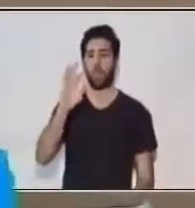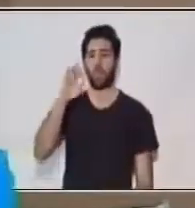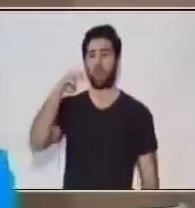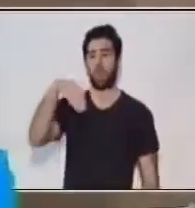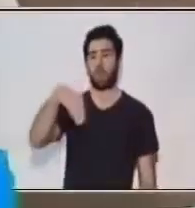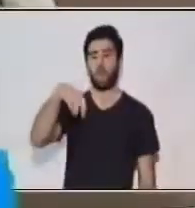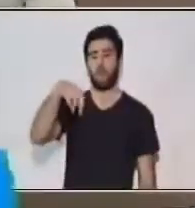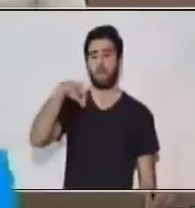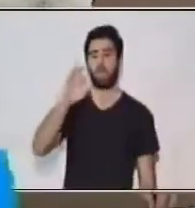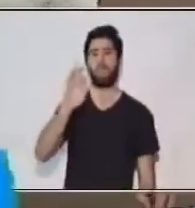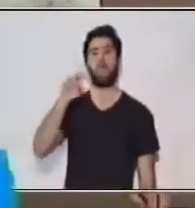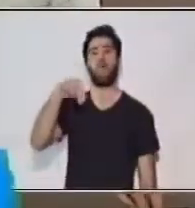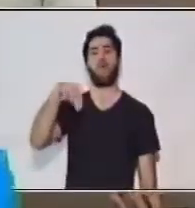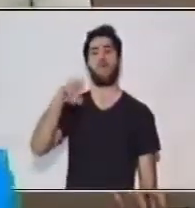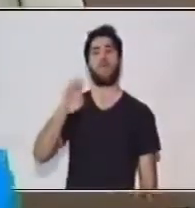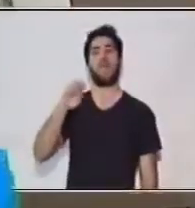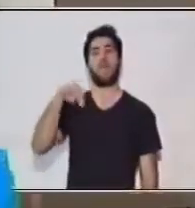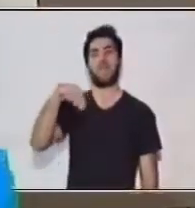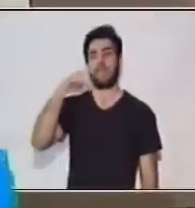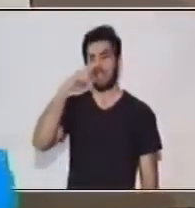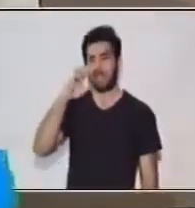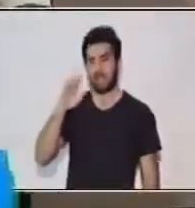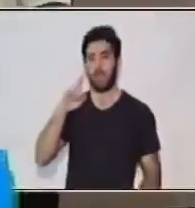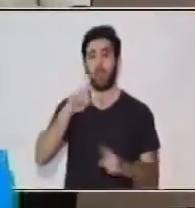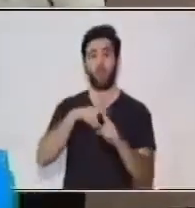a llamarle